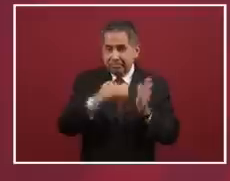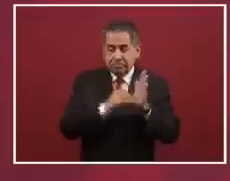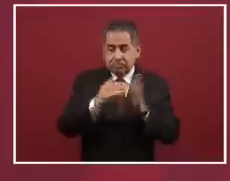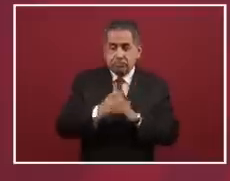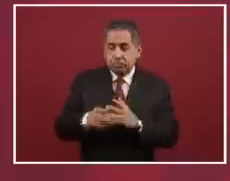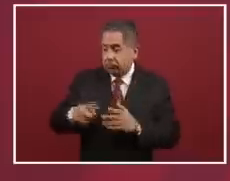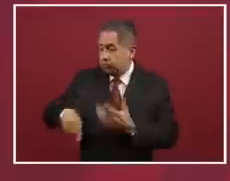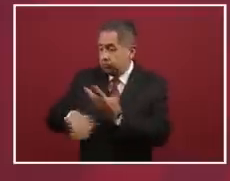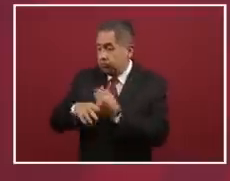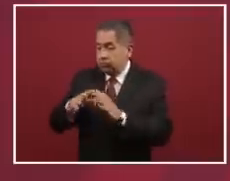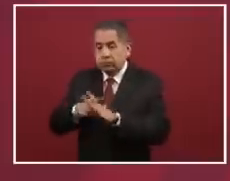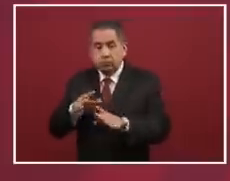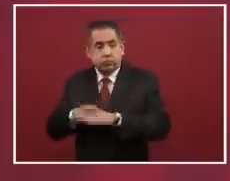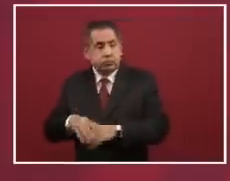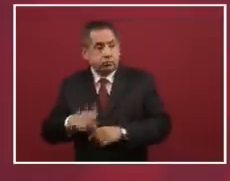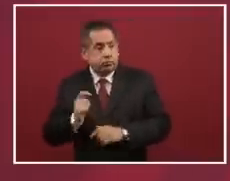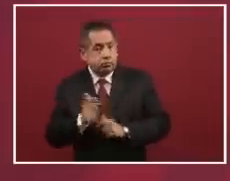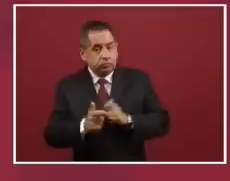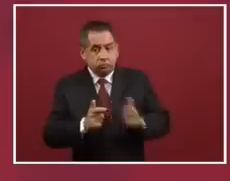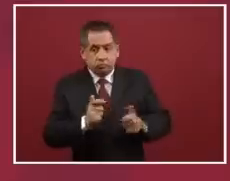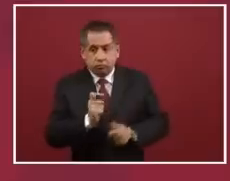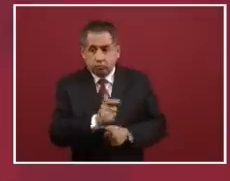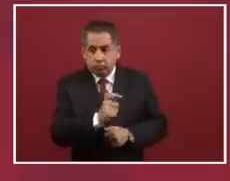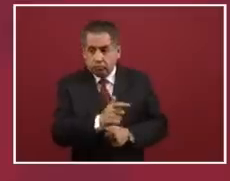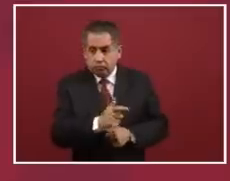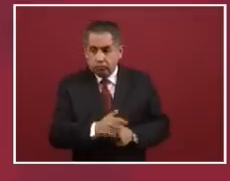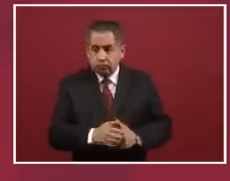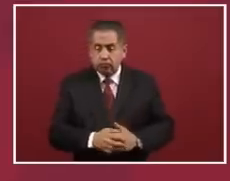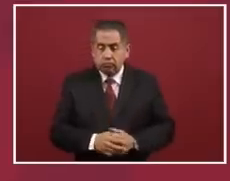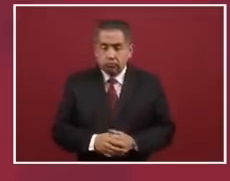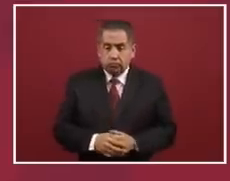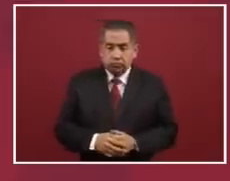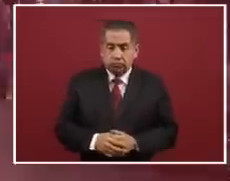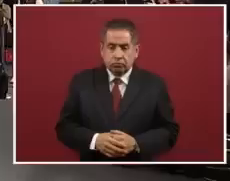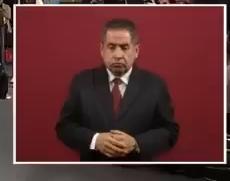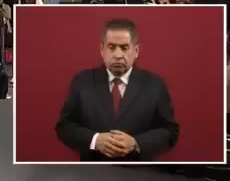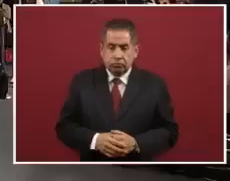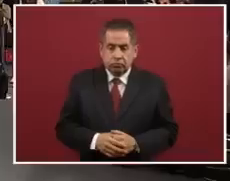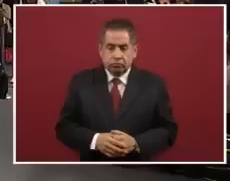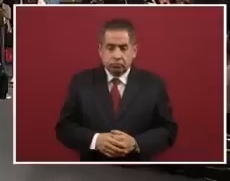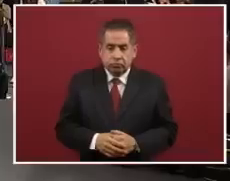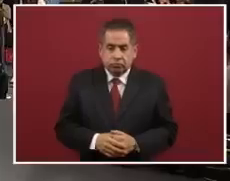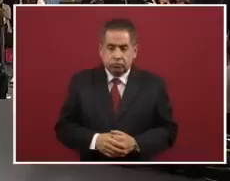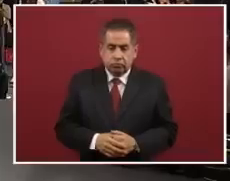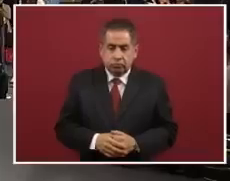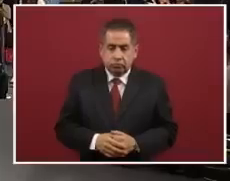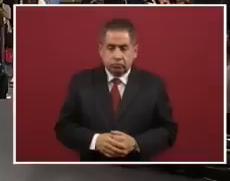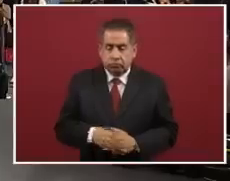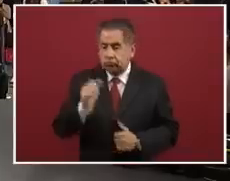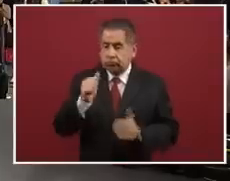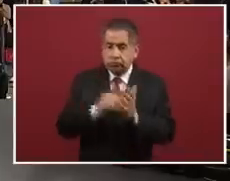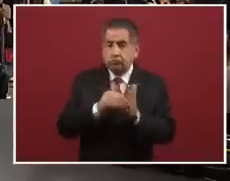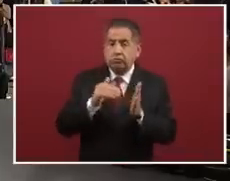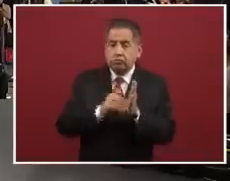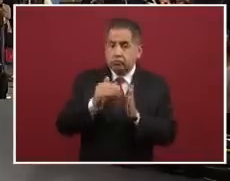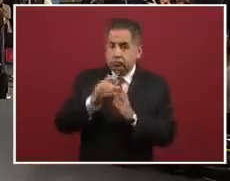que pagan. ¿Mande? 6 billones en español. 6 mil millones de dólares al